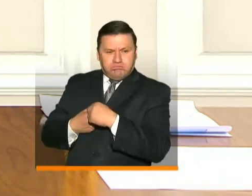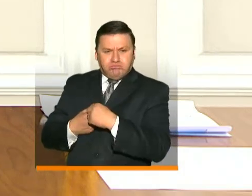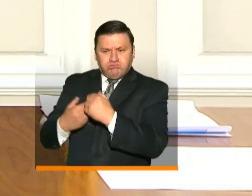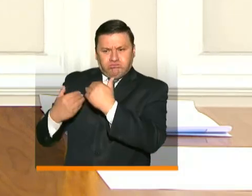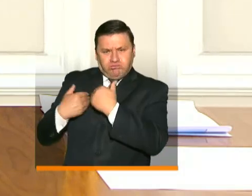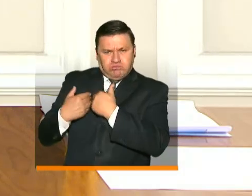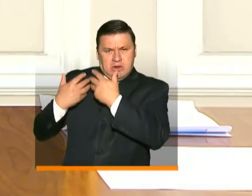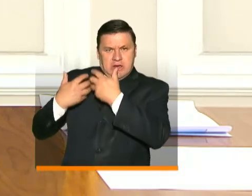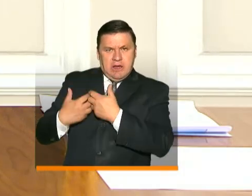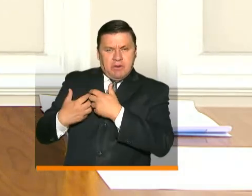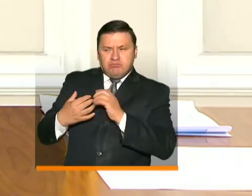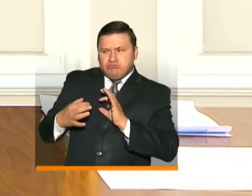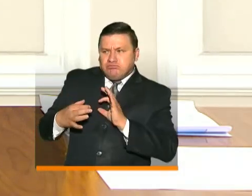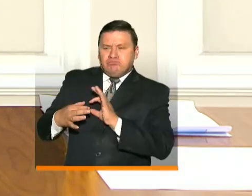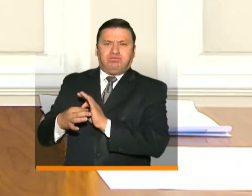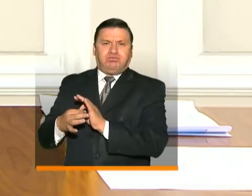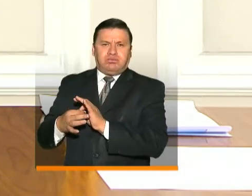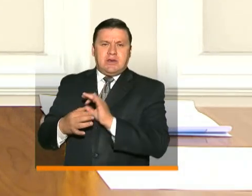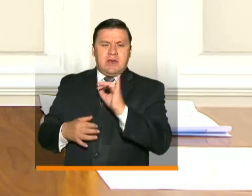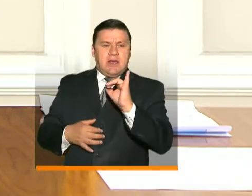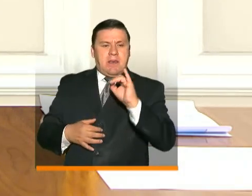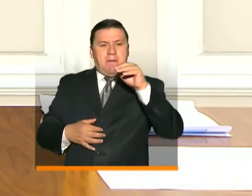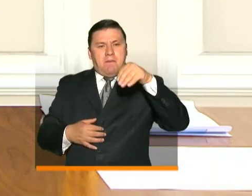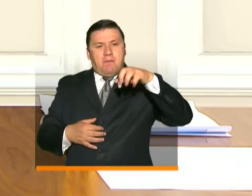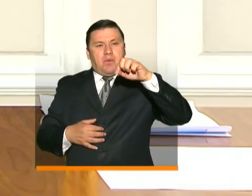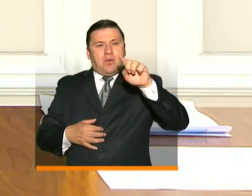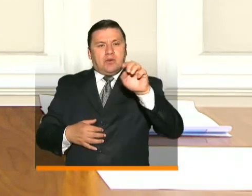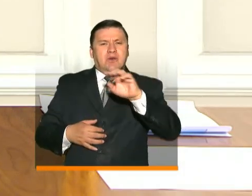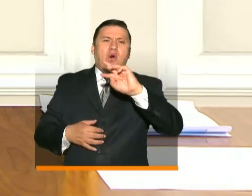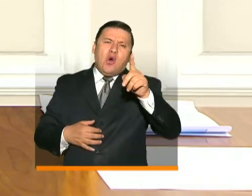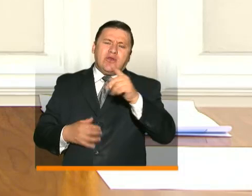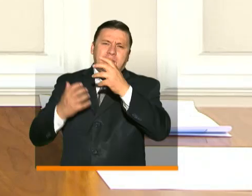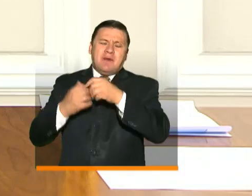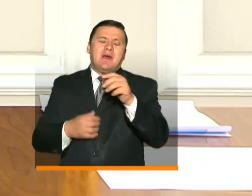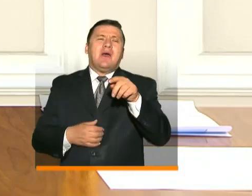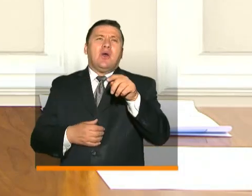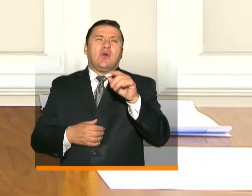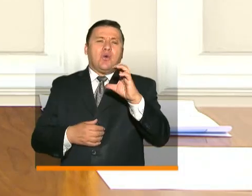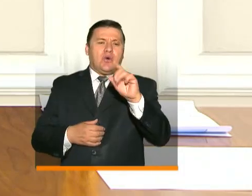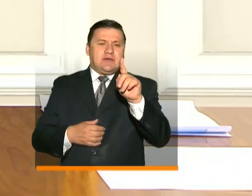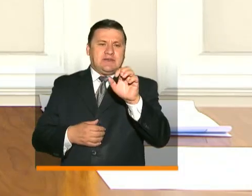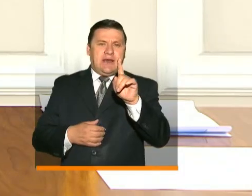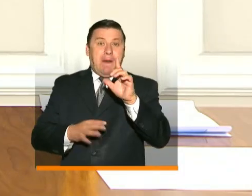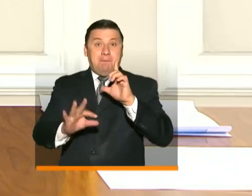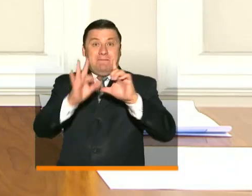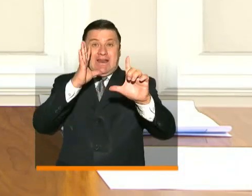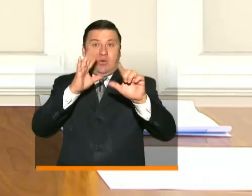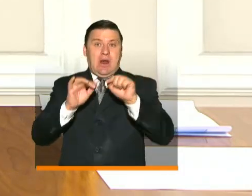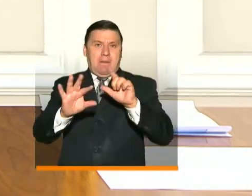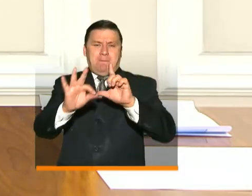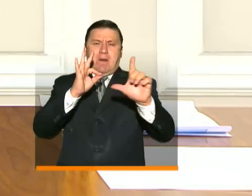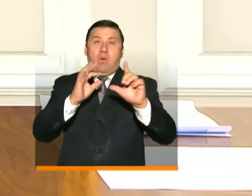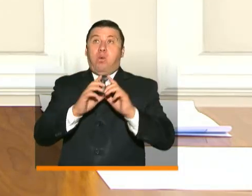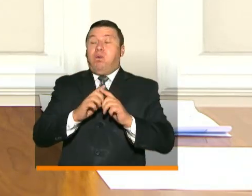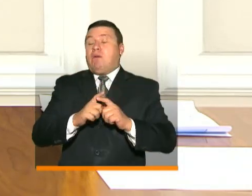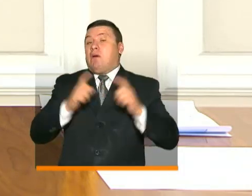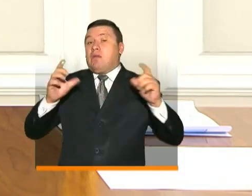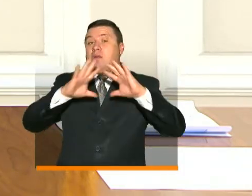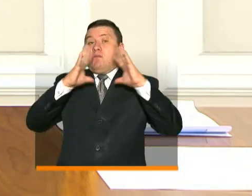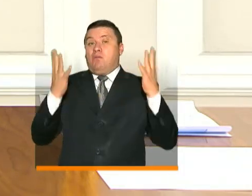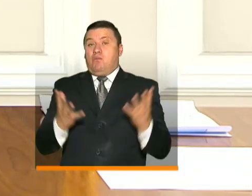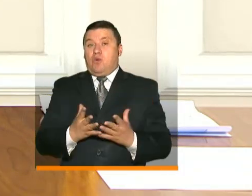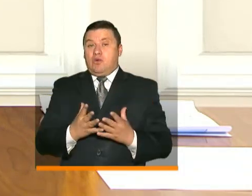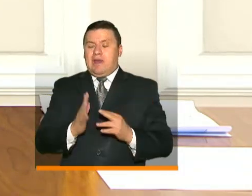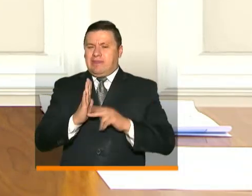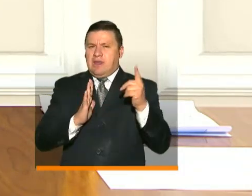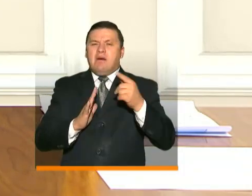cada vez más estrecha entre Impulsa y Coursera, la plataforma virtual quizás una de las más grandes del mundo para